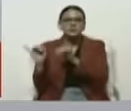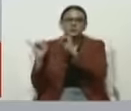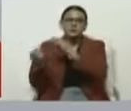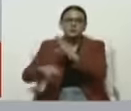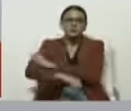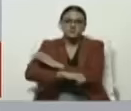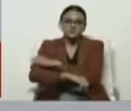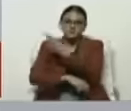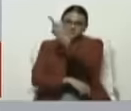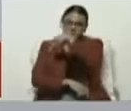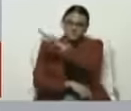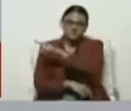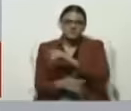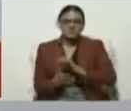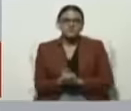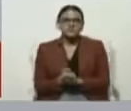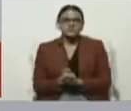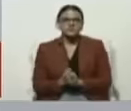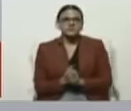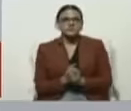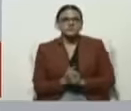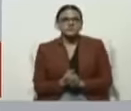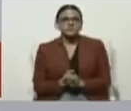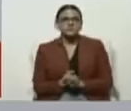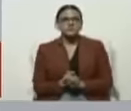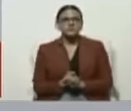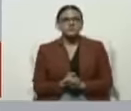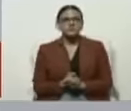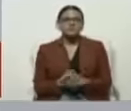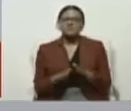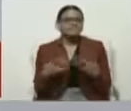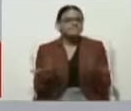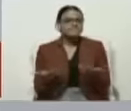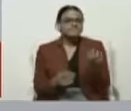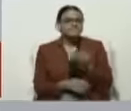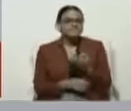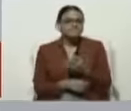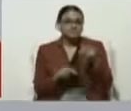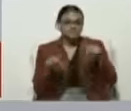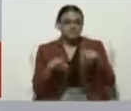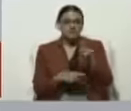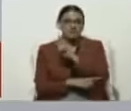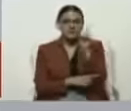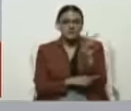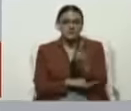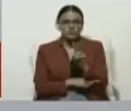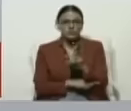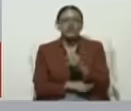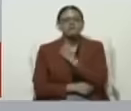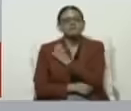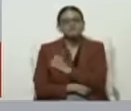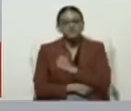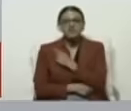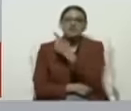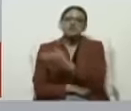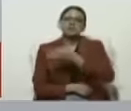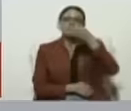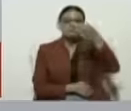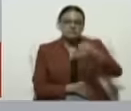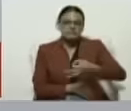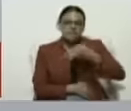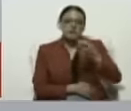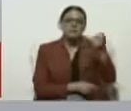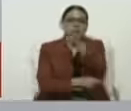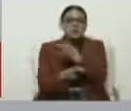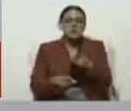los sectores extremistas, de la extrema derecha, que en Venezuela lamentablemente siempre busca